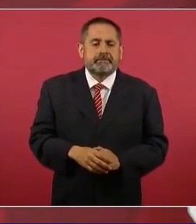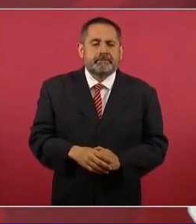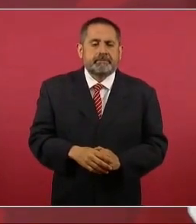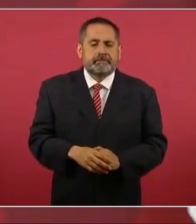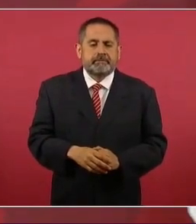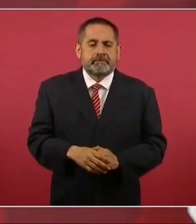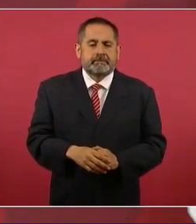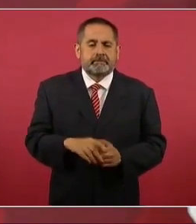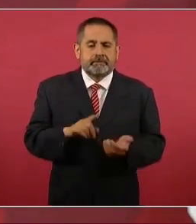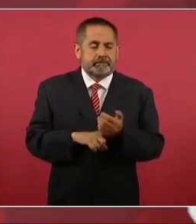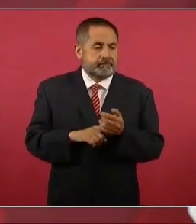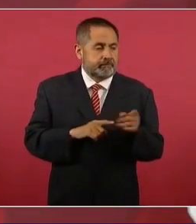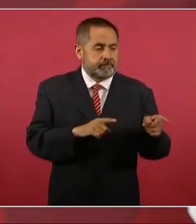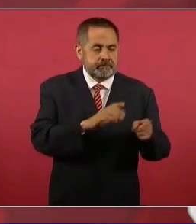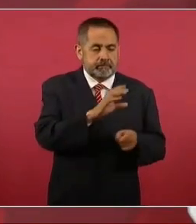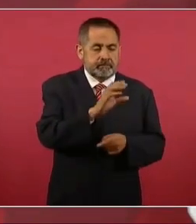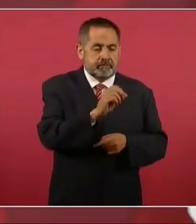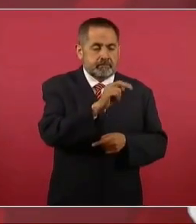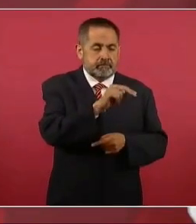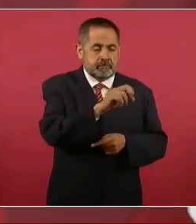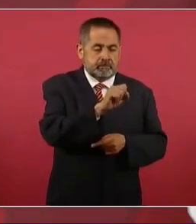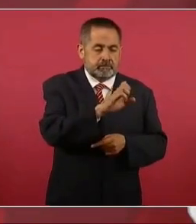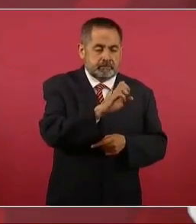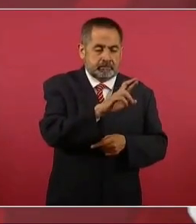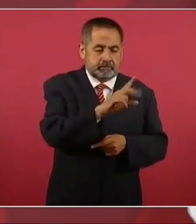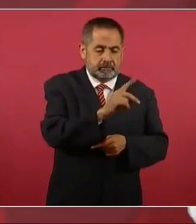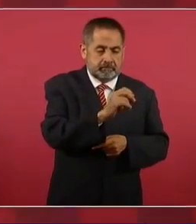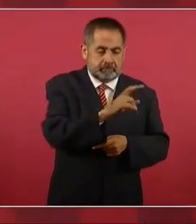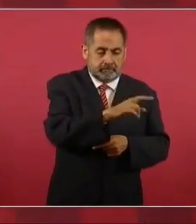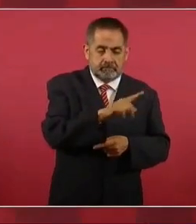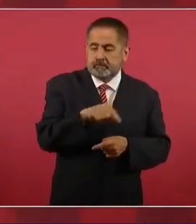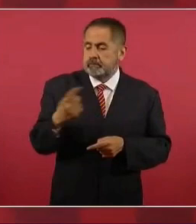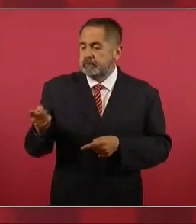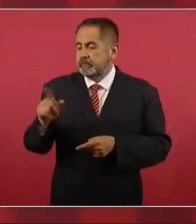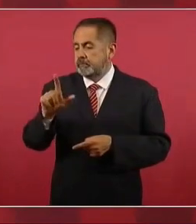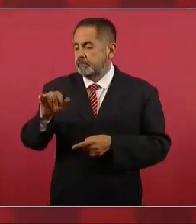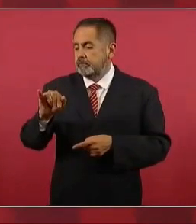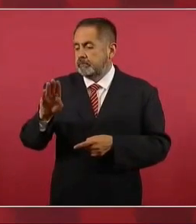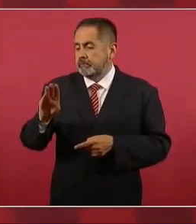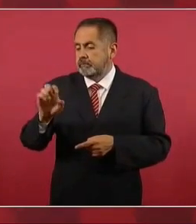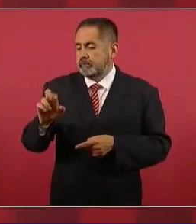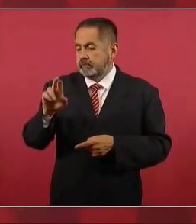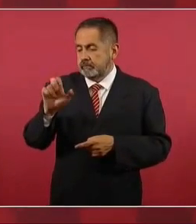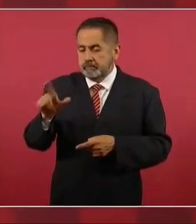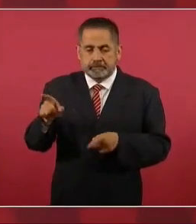el liberalismo y el conservadurismo. Y de ahí se van